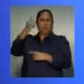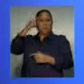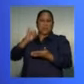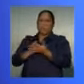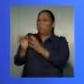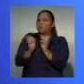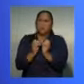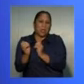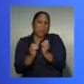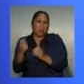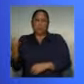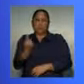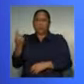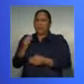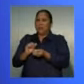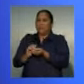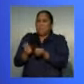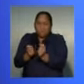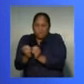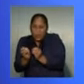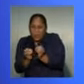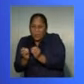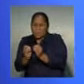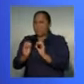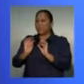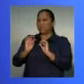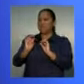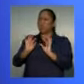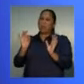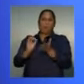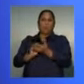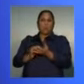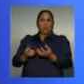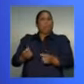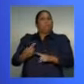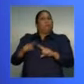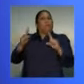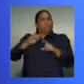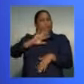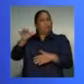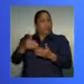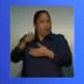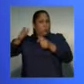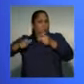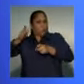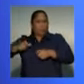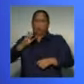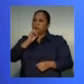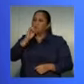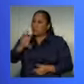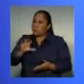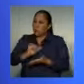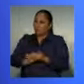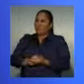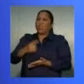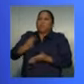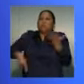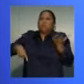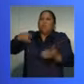resuelve solamente con ajustes y maquillajes cuando la gran mayoría de peruanos afirma que lo que se